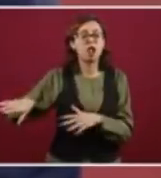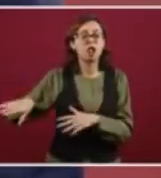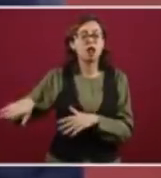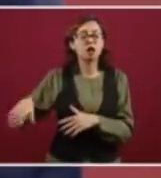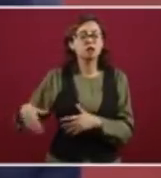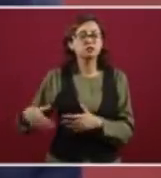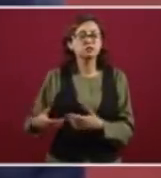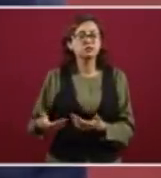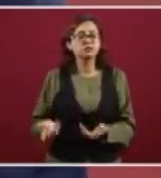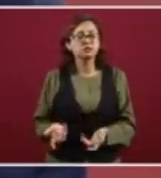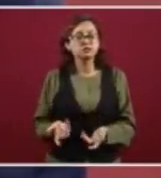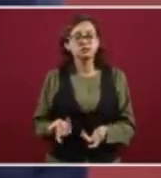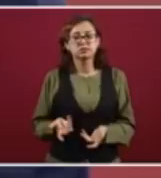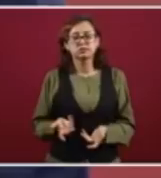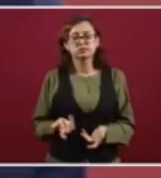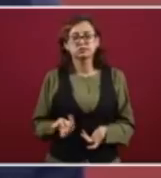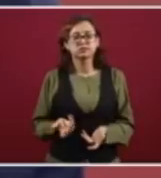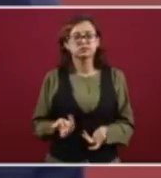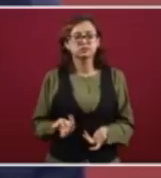No hay